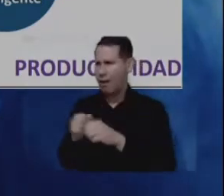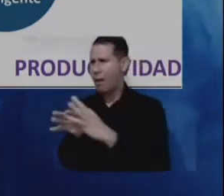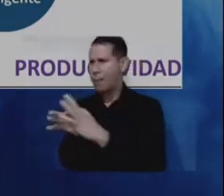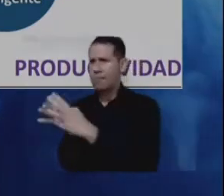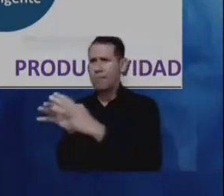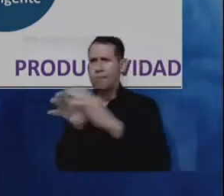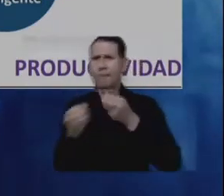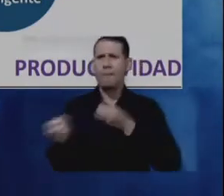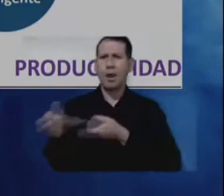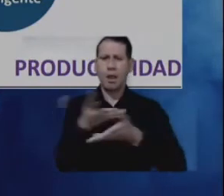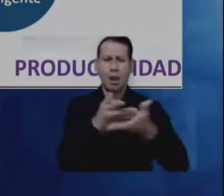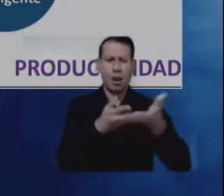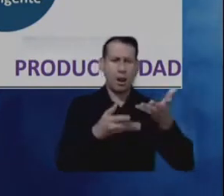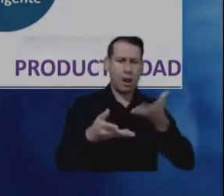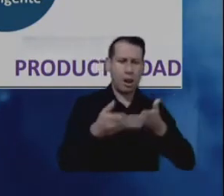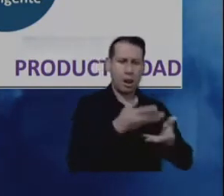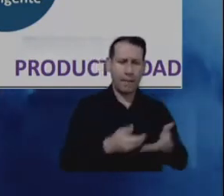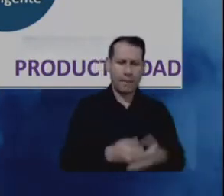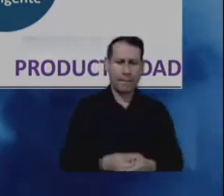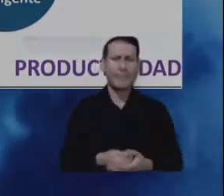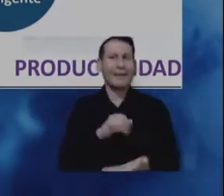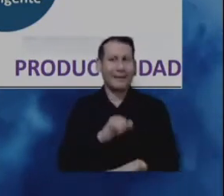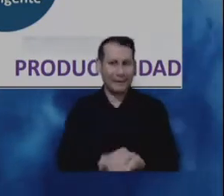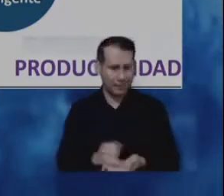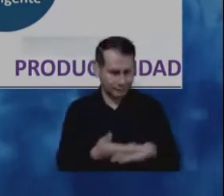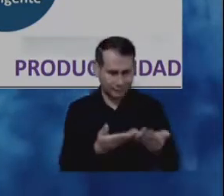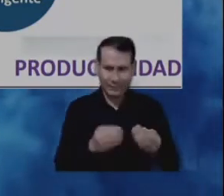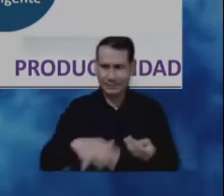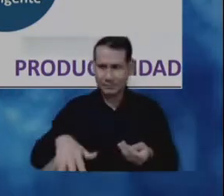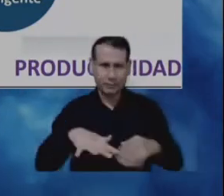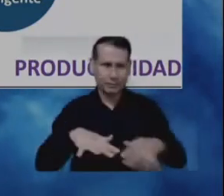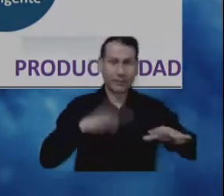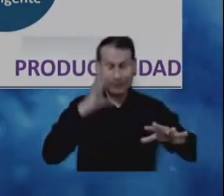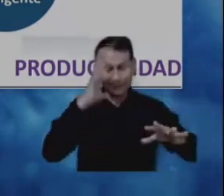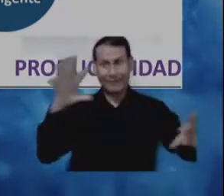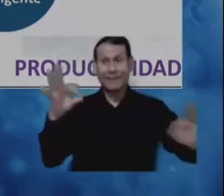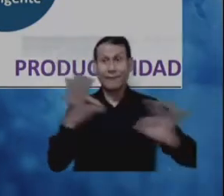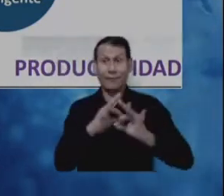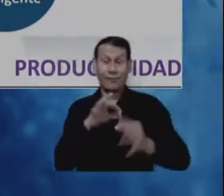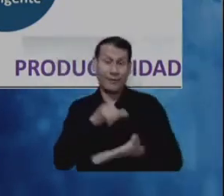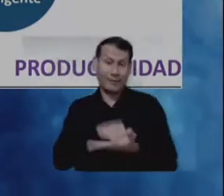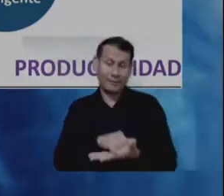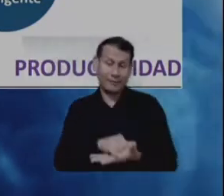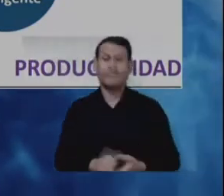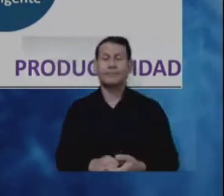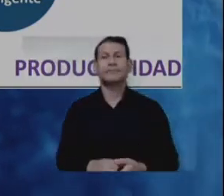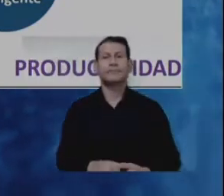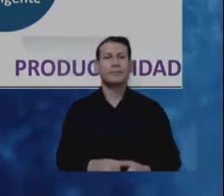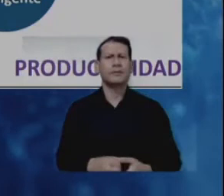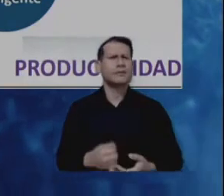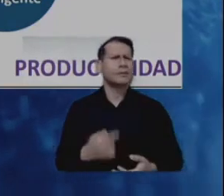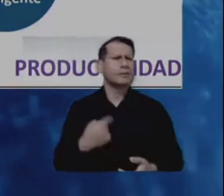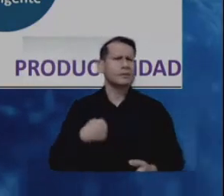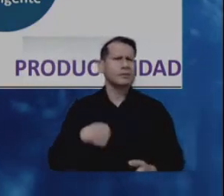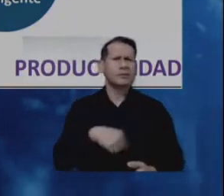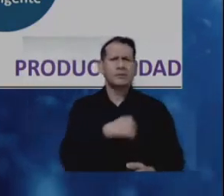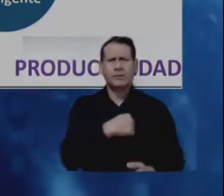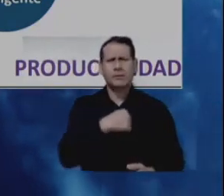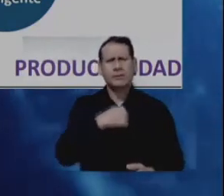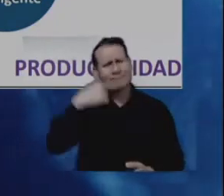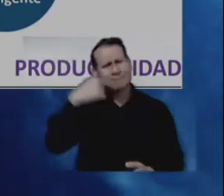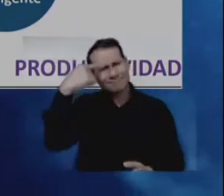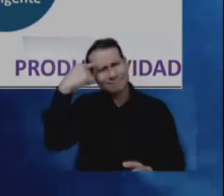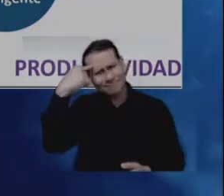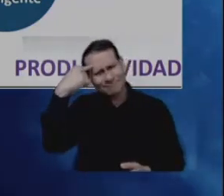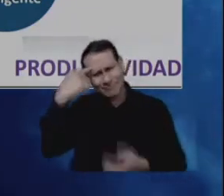donde nosotros queremos es ese enfoque. La competitividad empresarial, tenemos un serio reto de productividad como país y tenemos un serio reto en productividad en